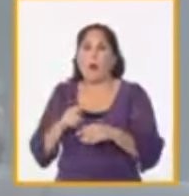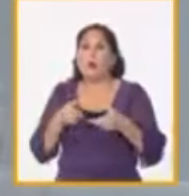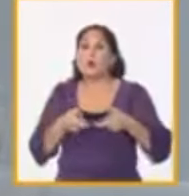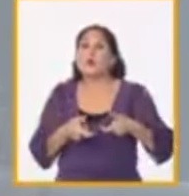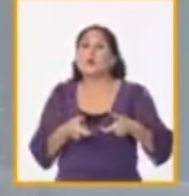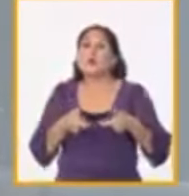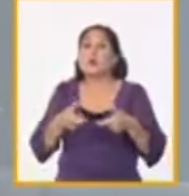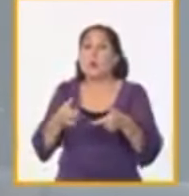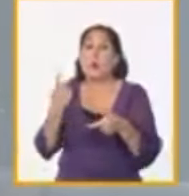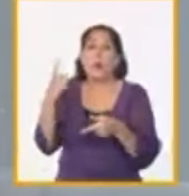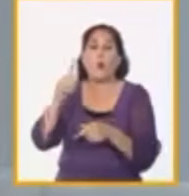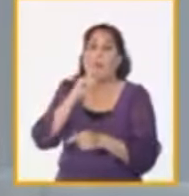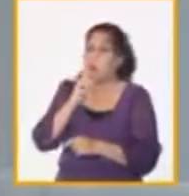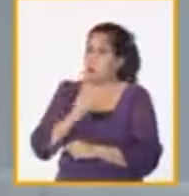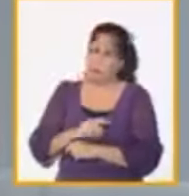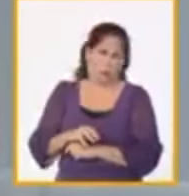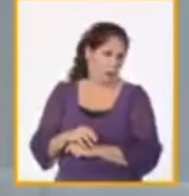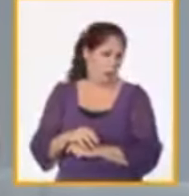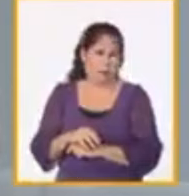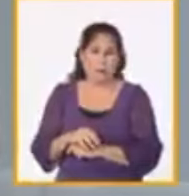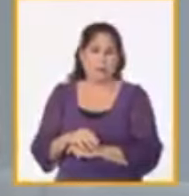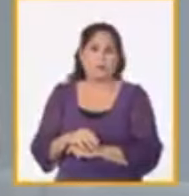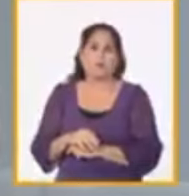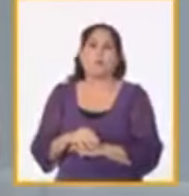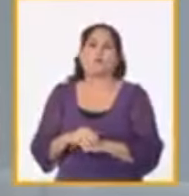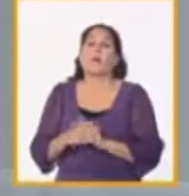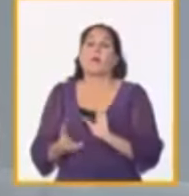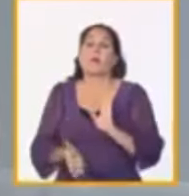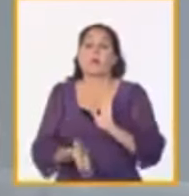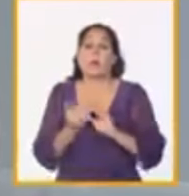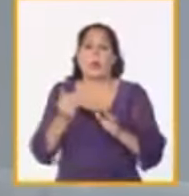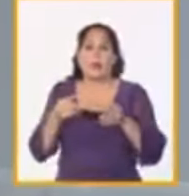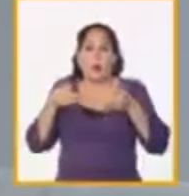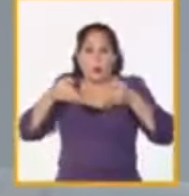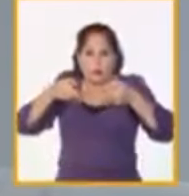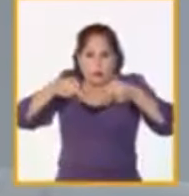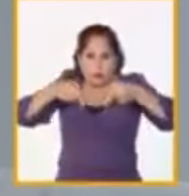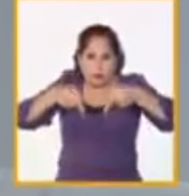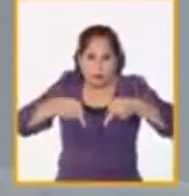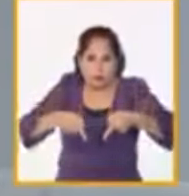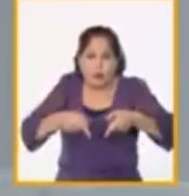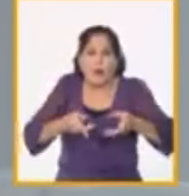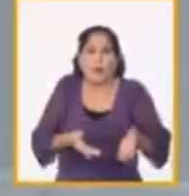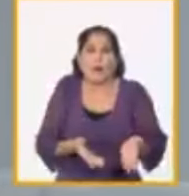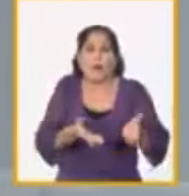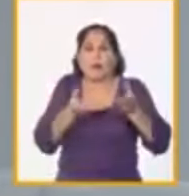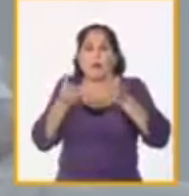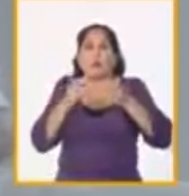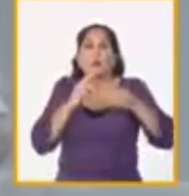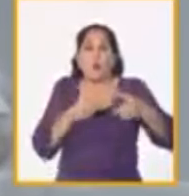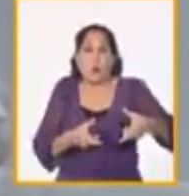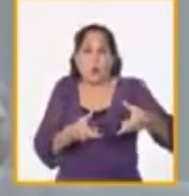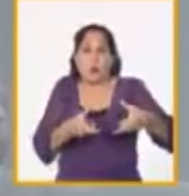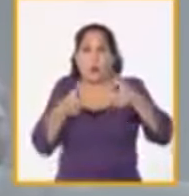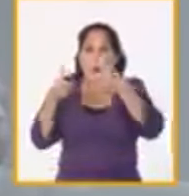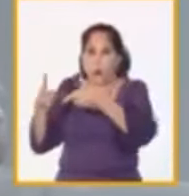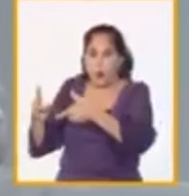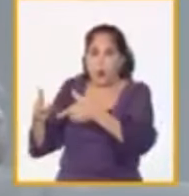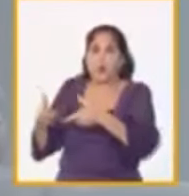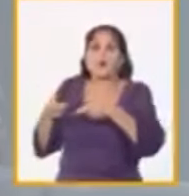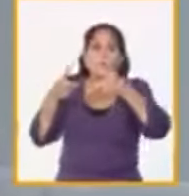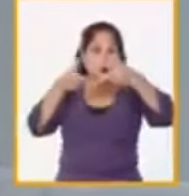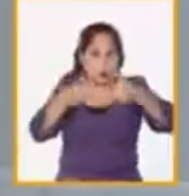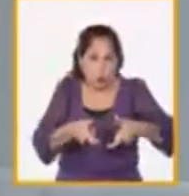es la dificultad mayor. Eso es un tema que tiene muchos planteamientos, y hoy, por ejemplo, yo estaba